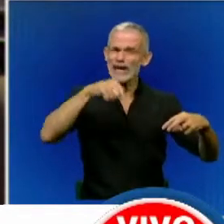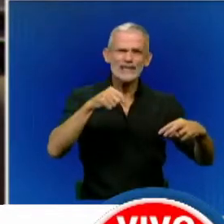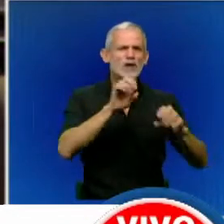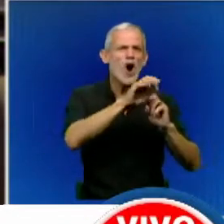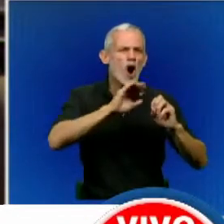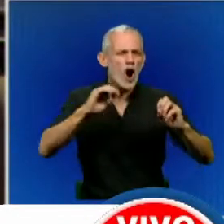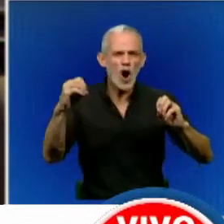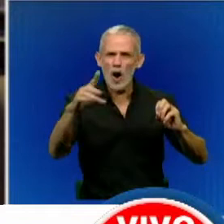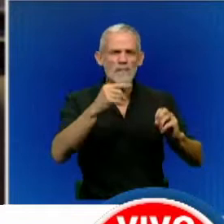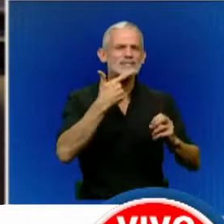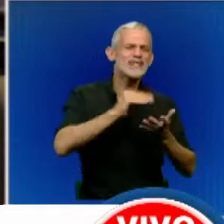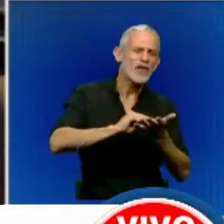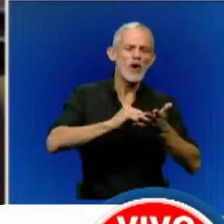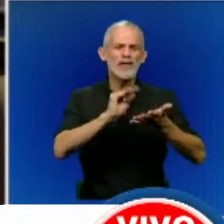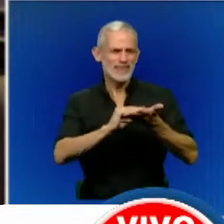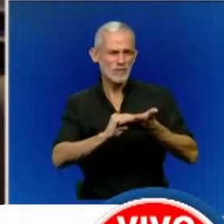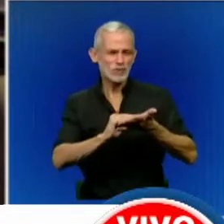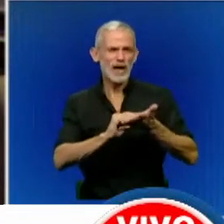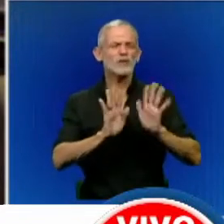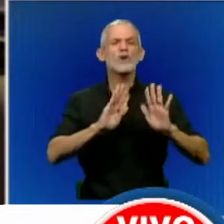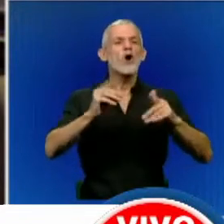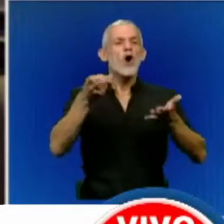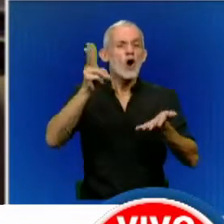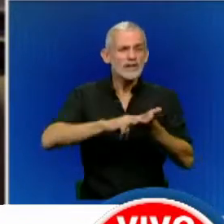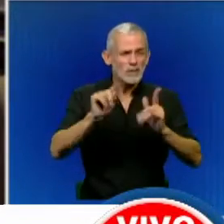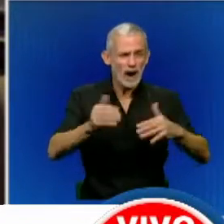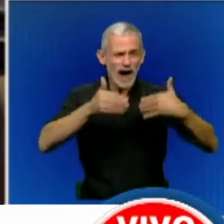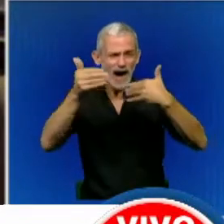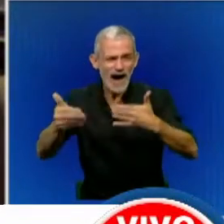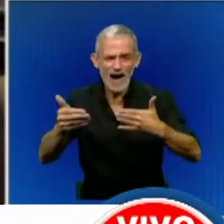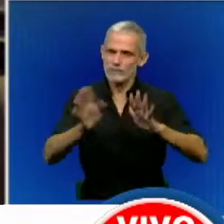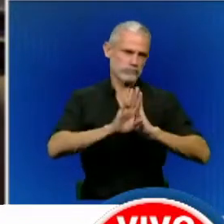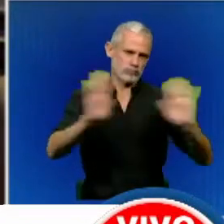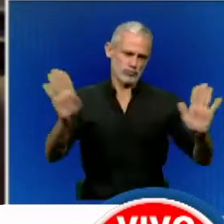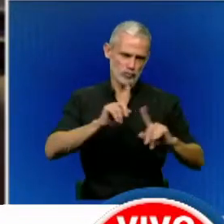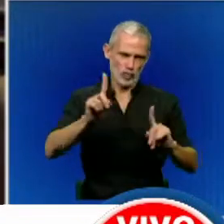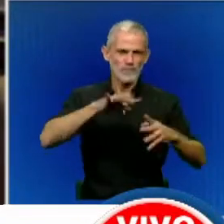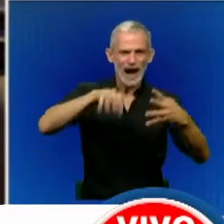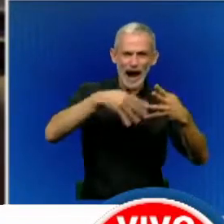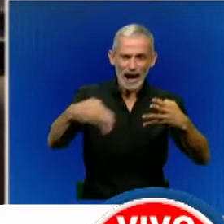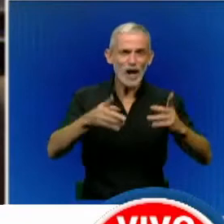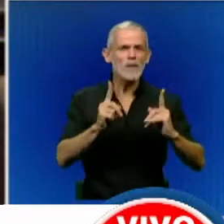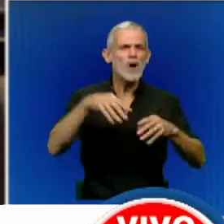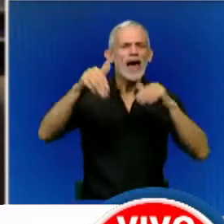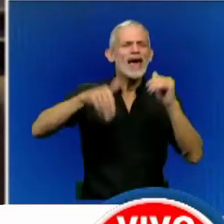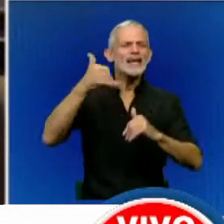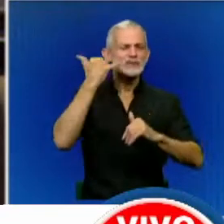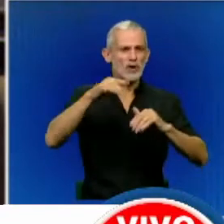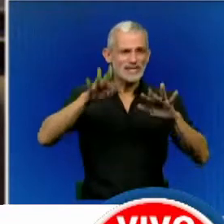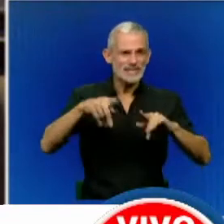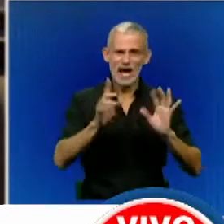diputadas, senadores, senadoras, no van a poder volver a alterar el calendario electoral que está en